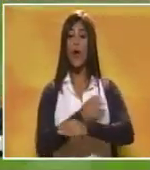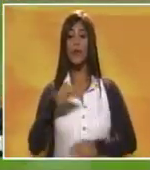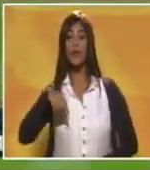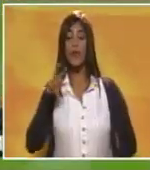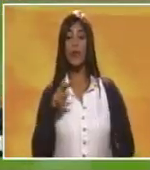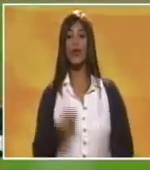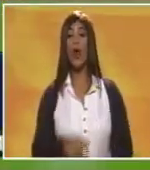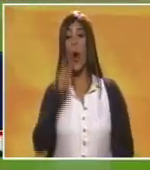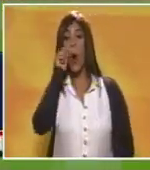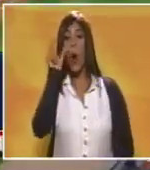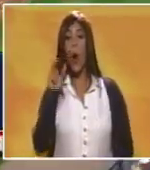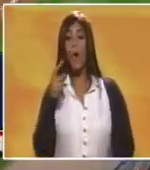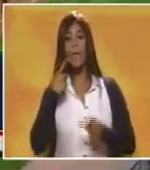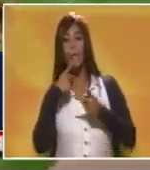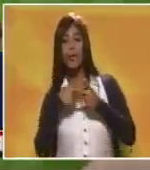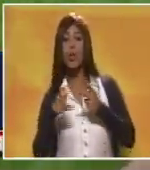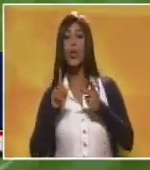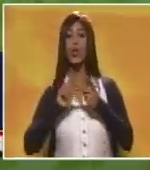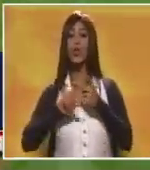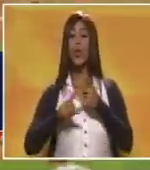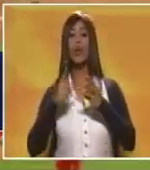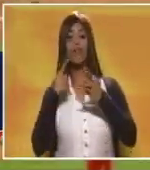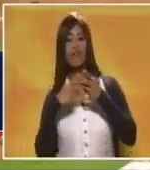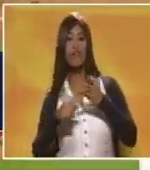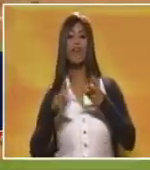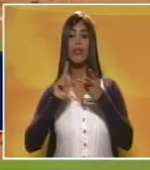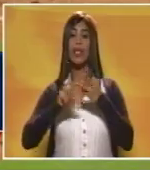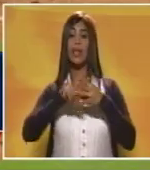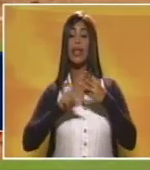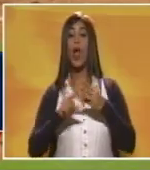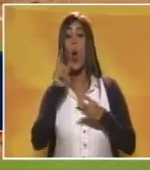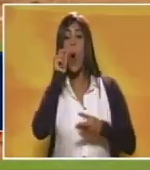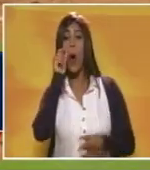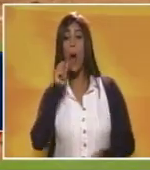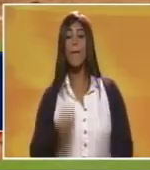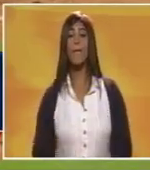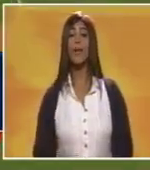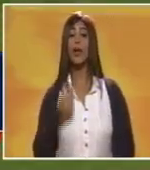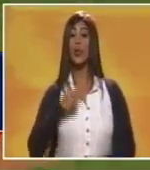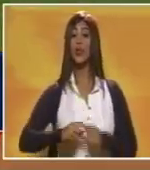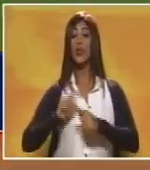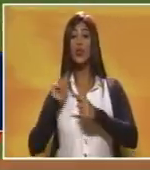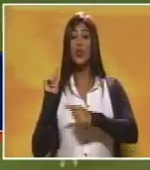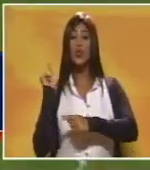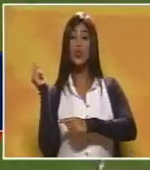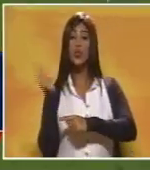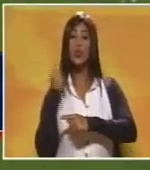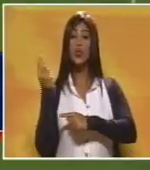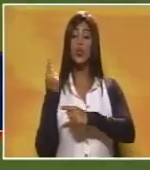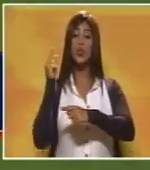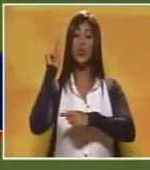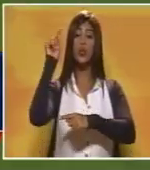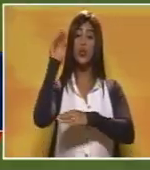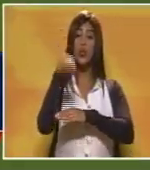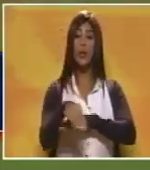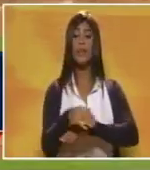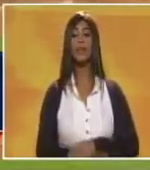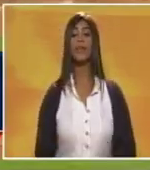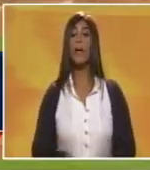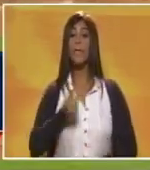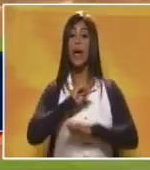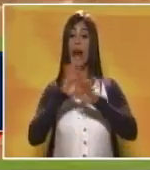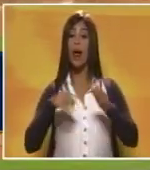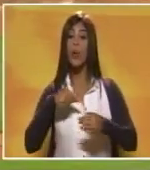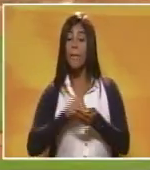César Hernández, Robinson Chirinos, Eduardo Escobar y Marvin González se fueron para la calle. Los detalles